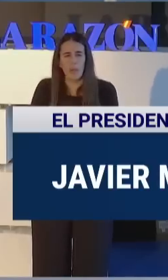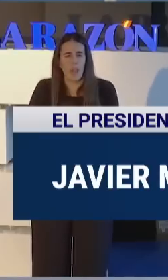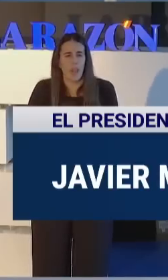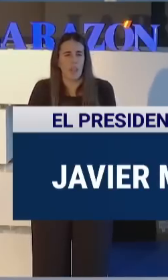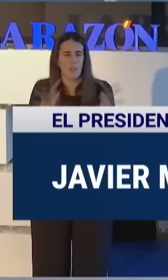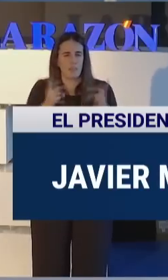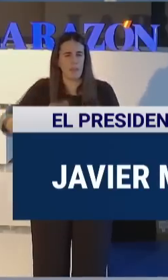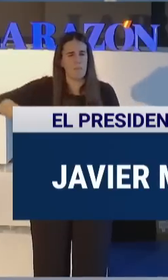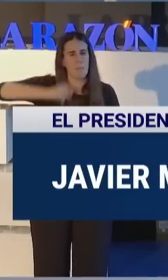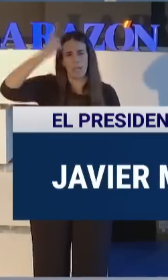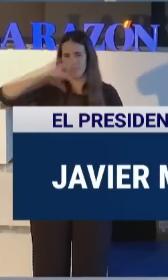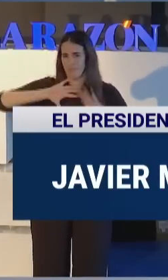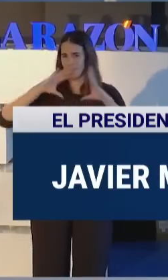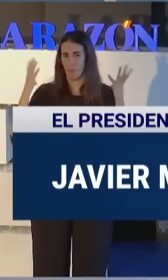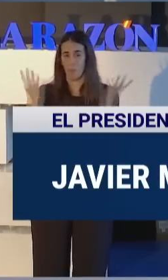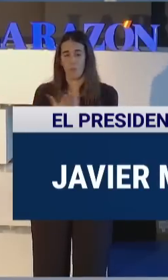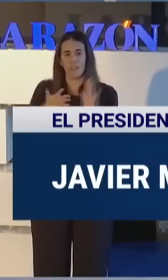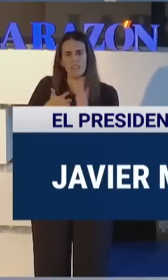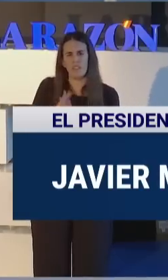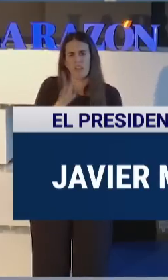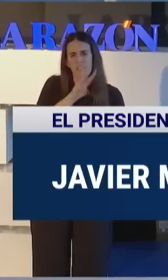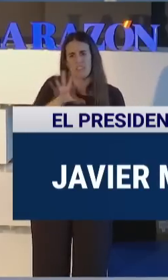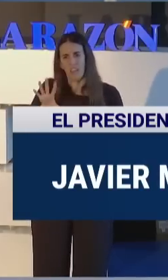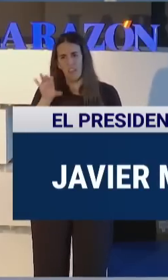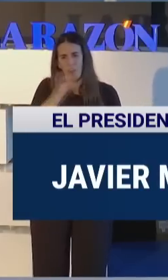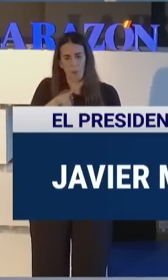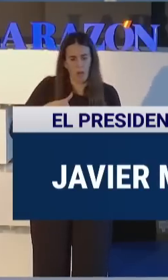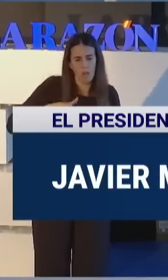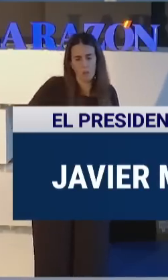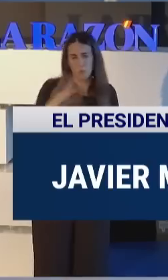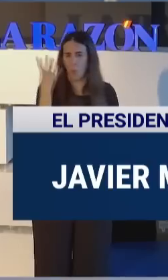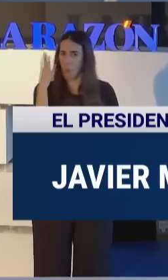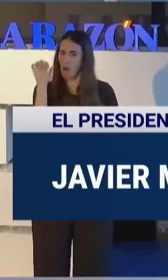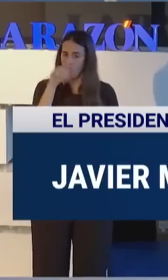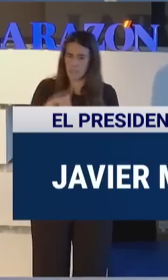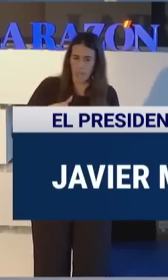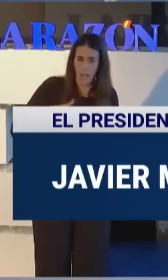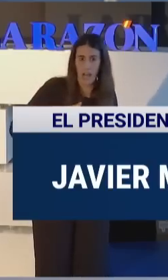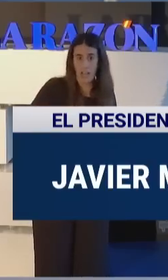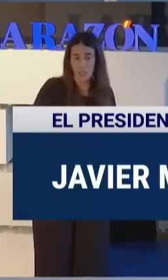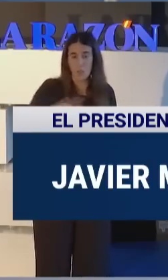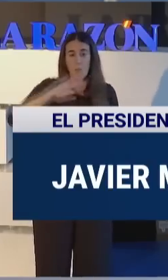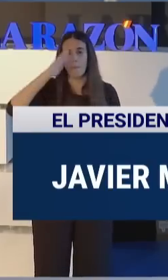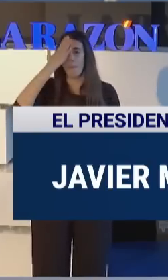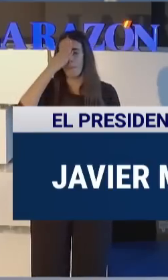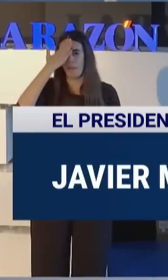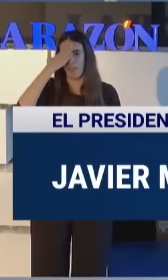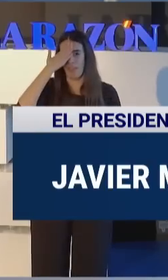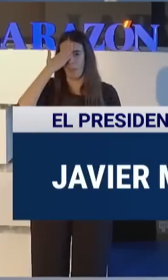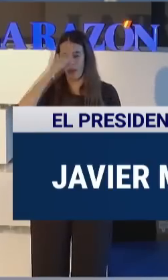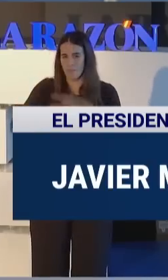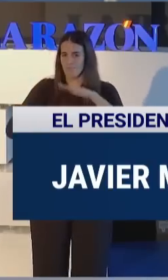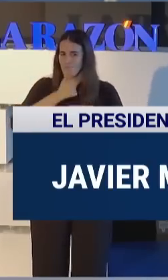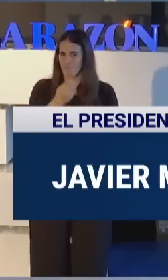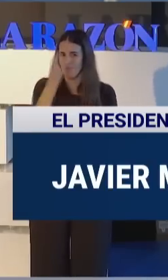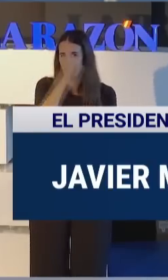esa manera Argentina en 35 o 40 años sea una de las principales potencias mundiales, como fue a fines del